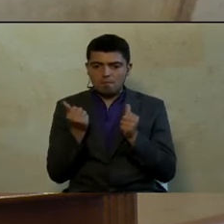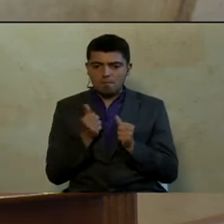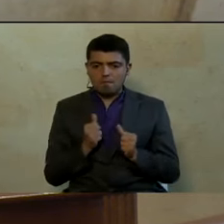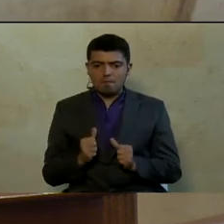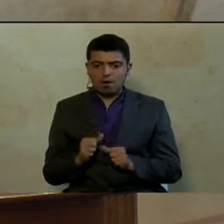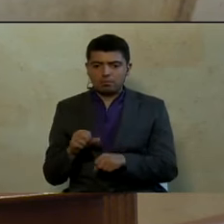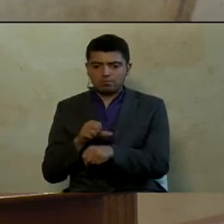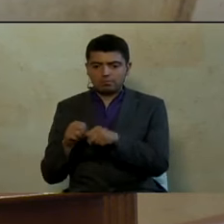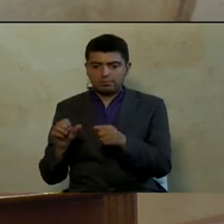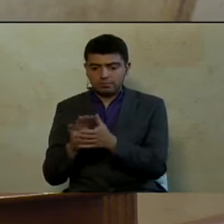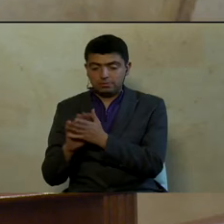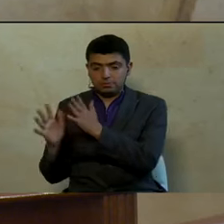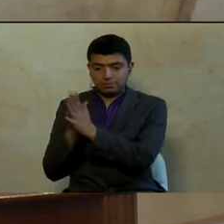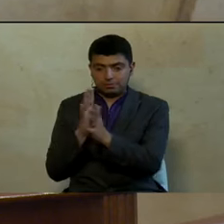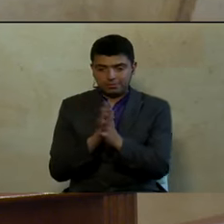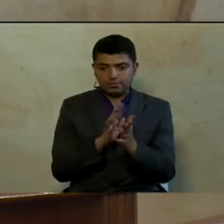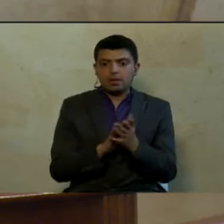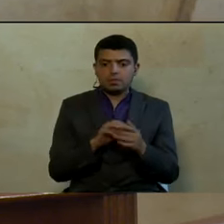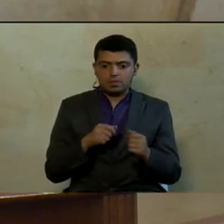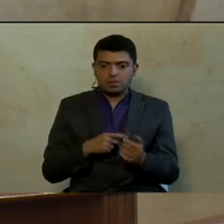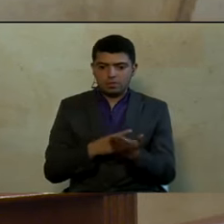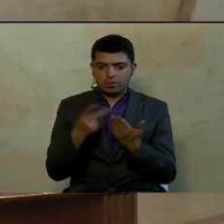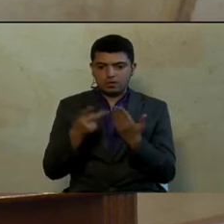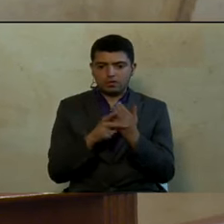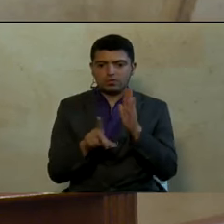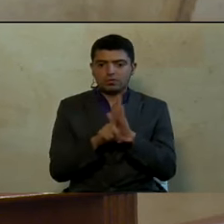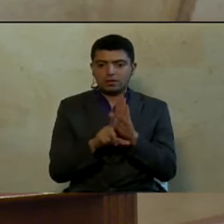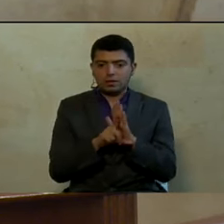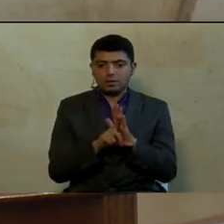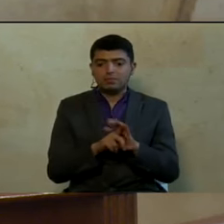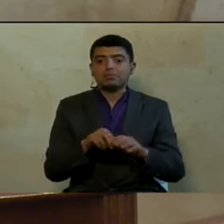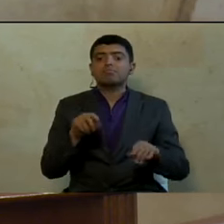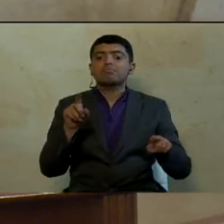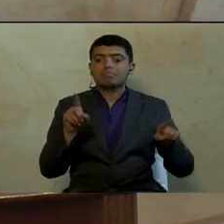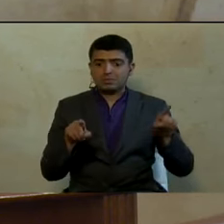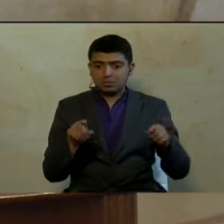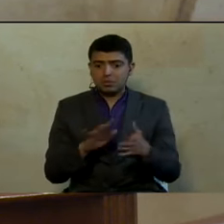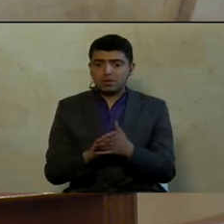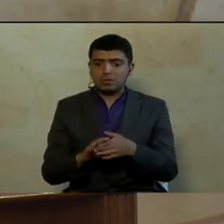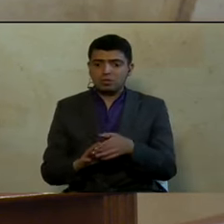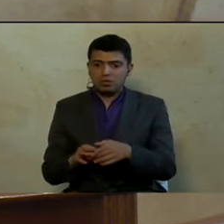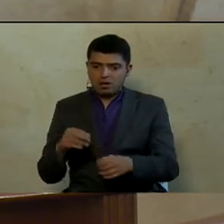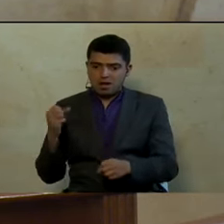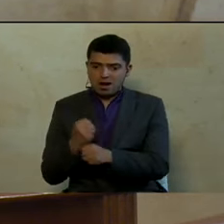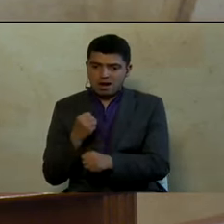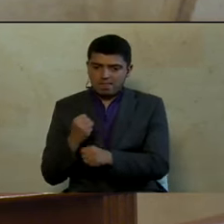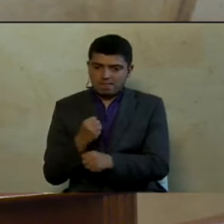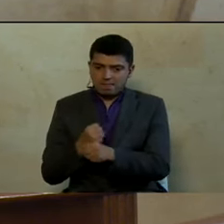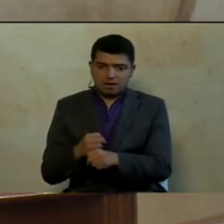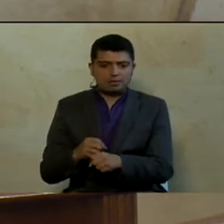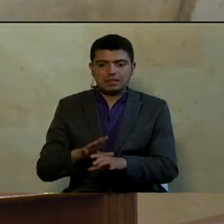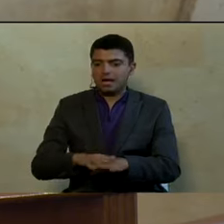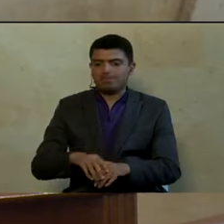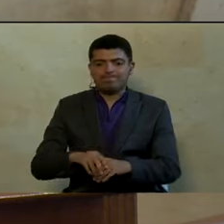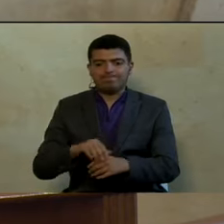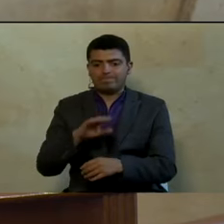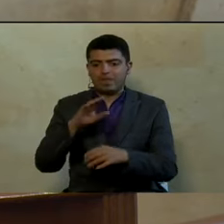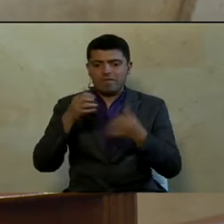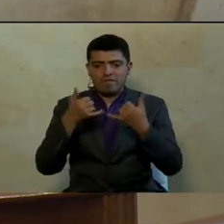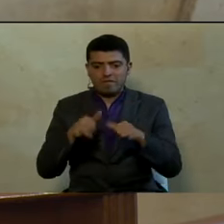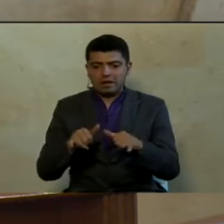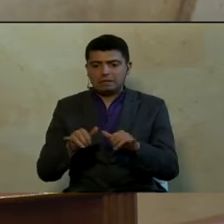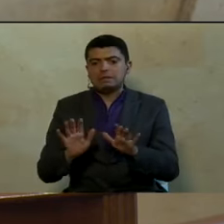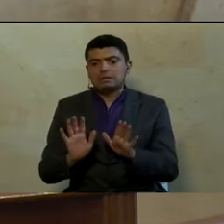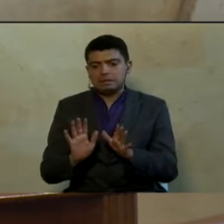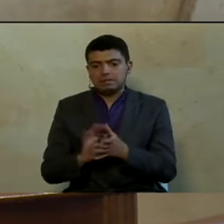cuenta de este proyecto de ley van a perder la posibilidad de continuar desarrollando su labor y que por